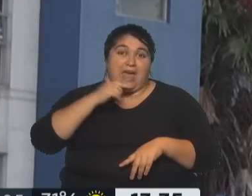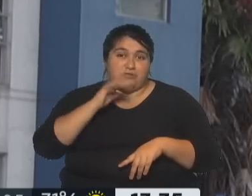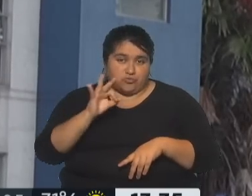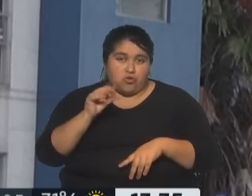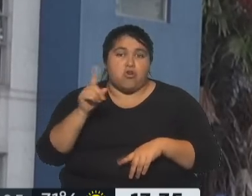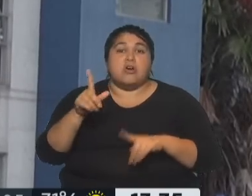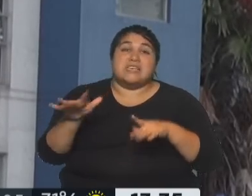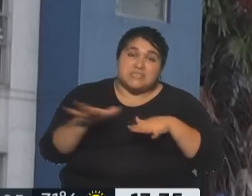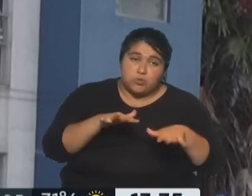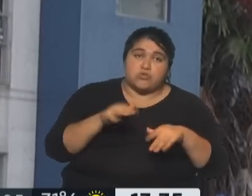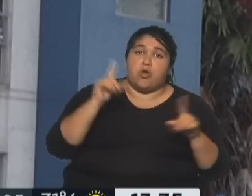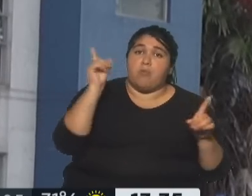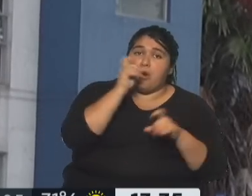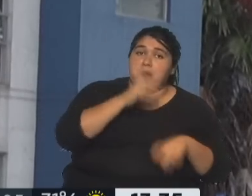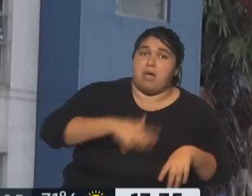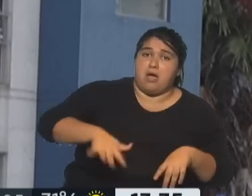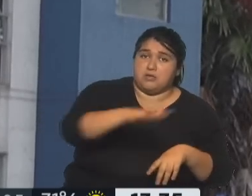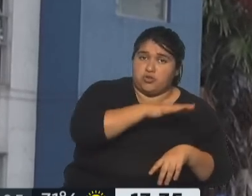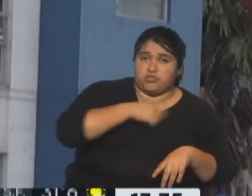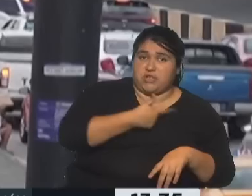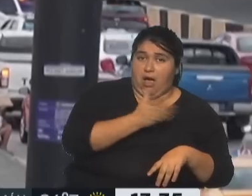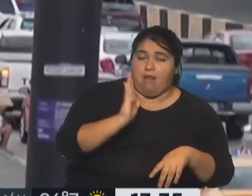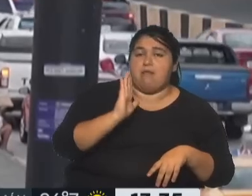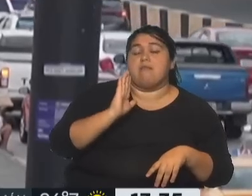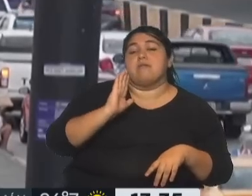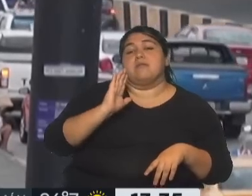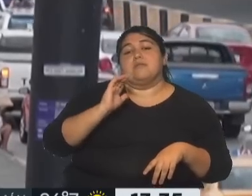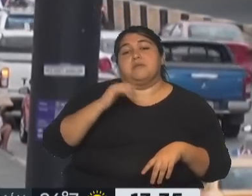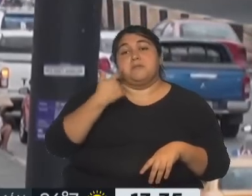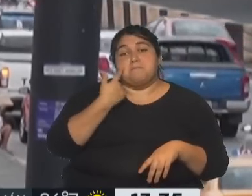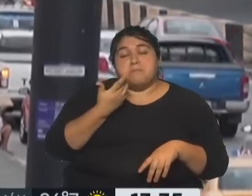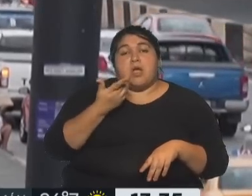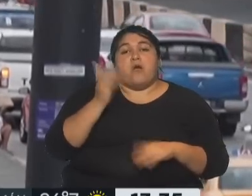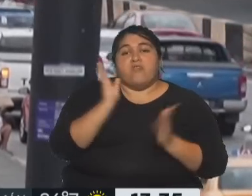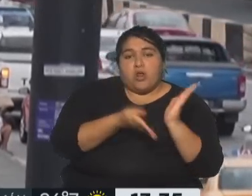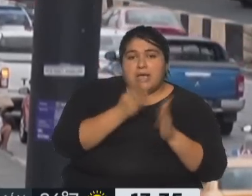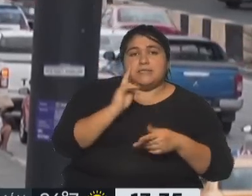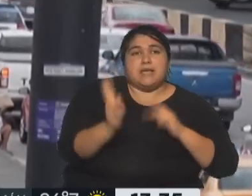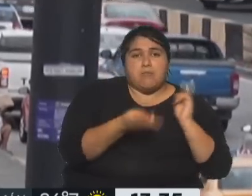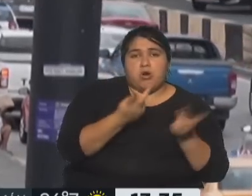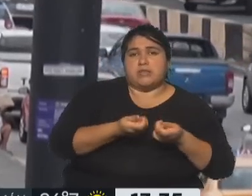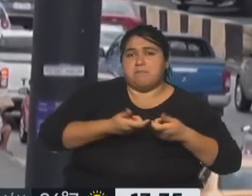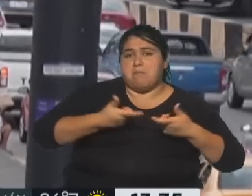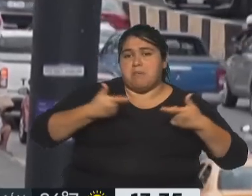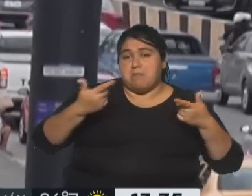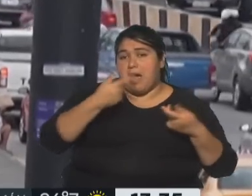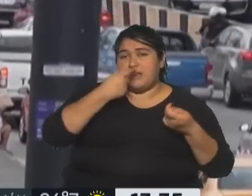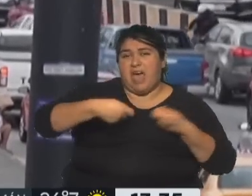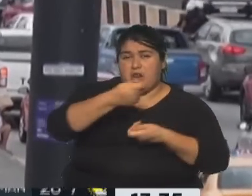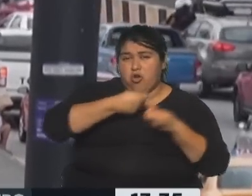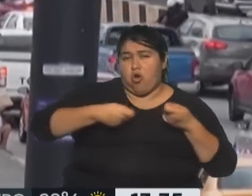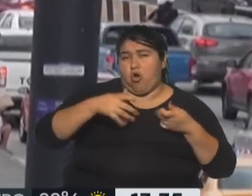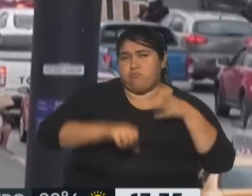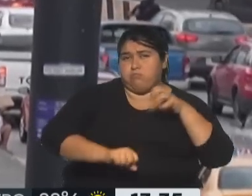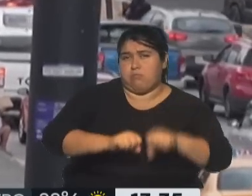situación social realmente es un caos, van en ascenso la violencia, las muertes, el narcotráfico y la inseguridad.